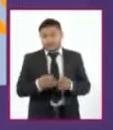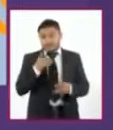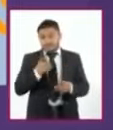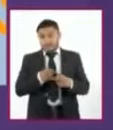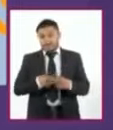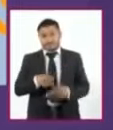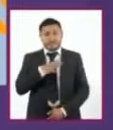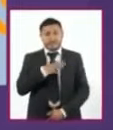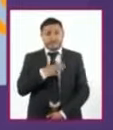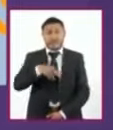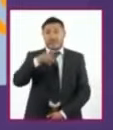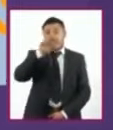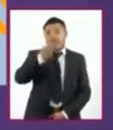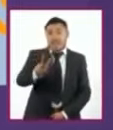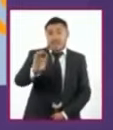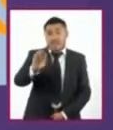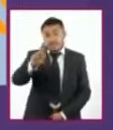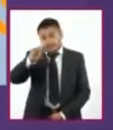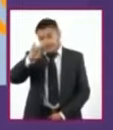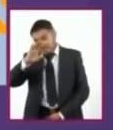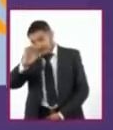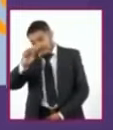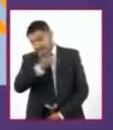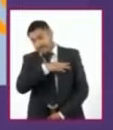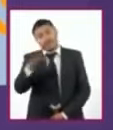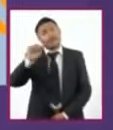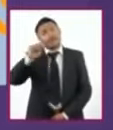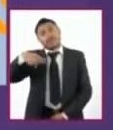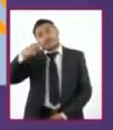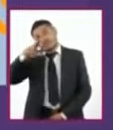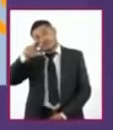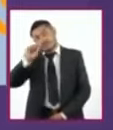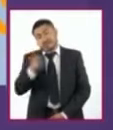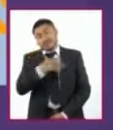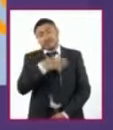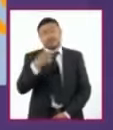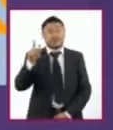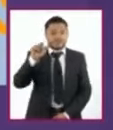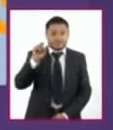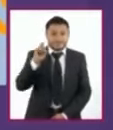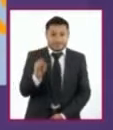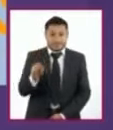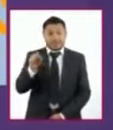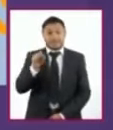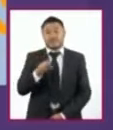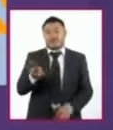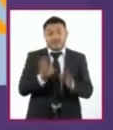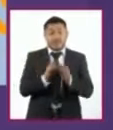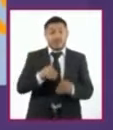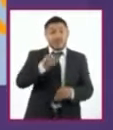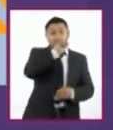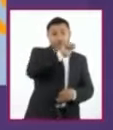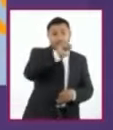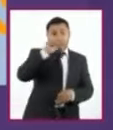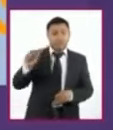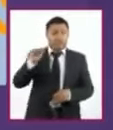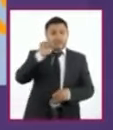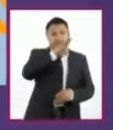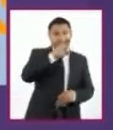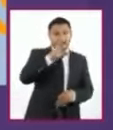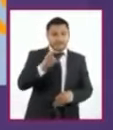compuesta por sus vértices, ángulos y lados, como la figura ABCDG. Los